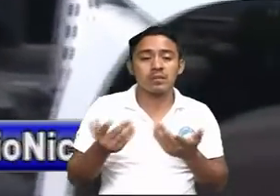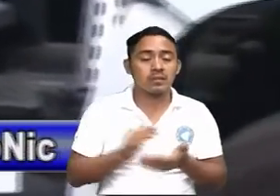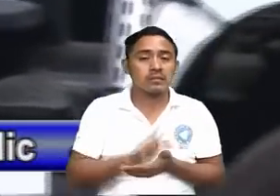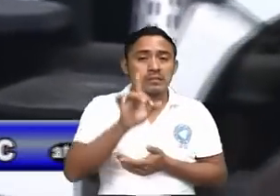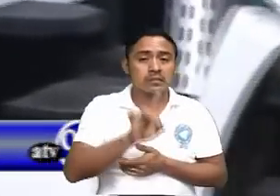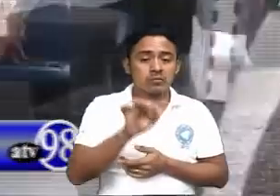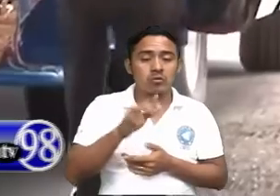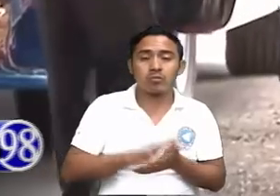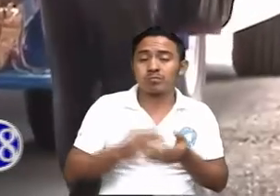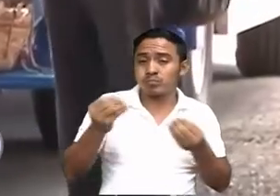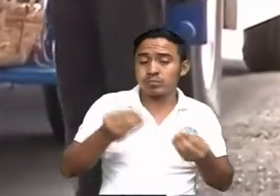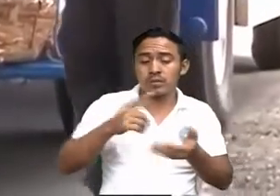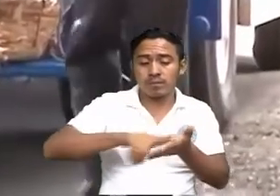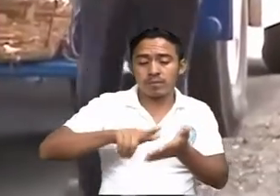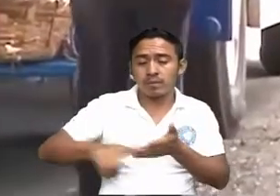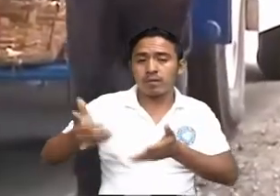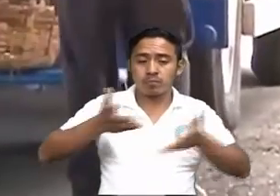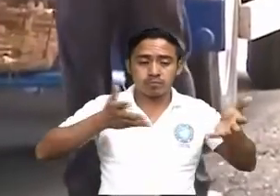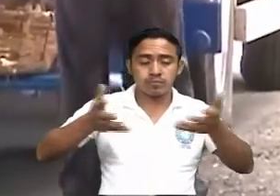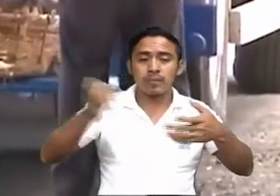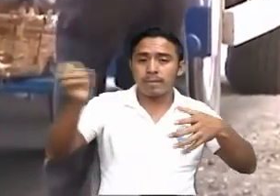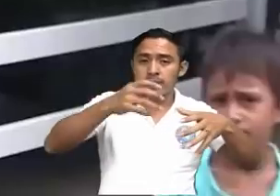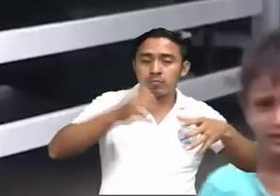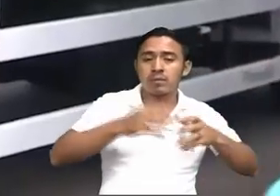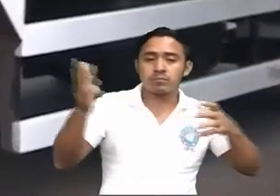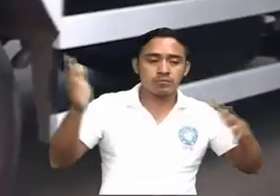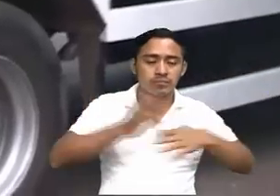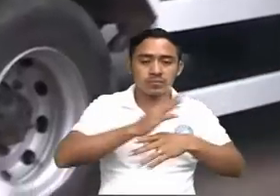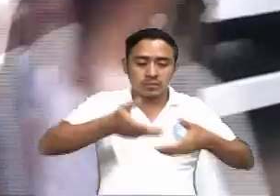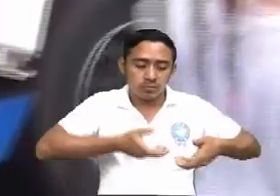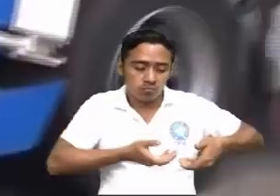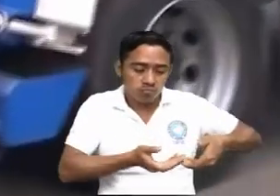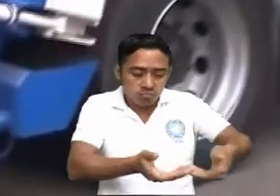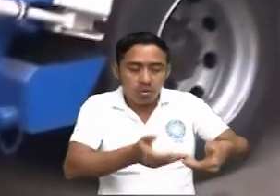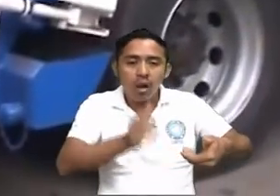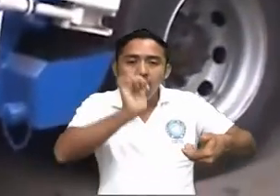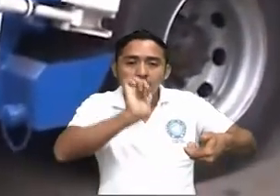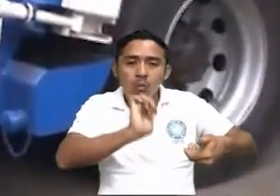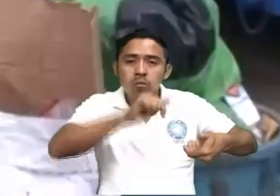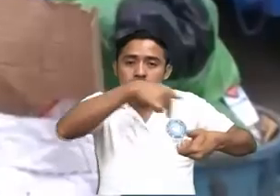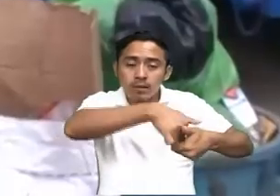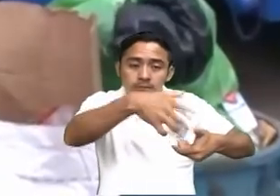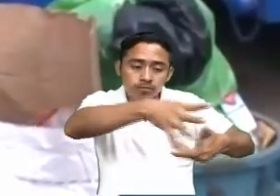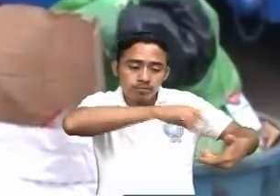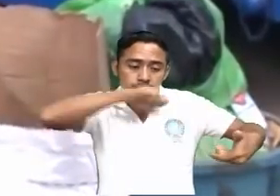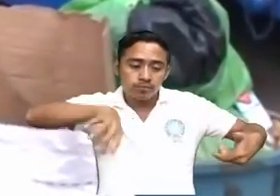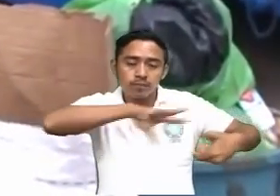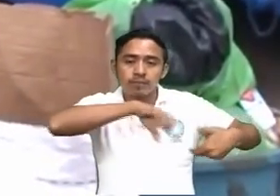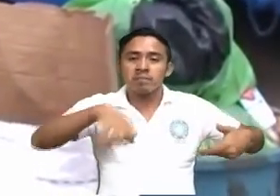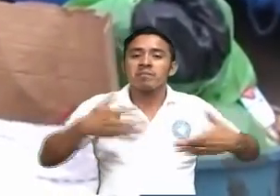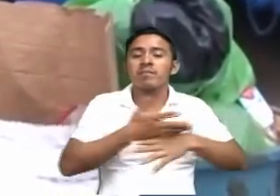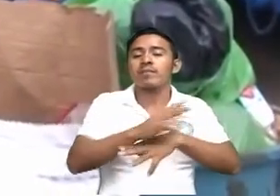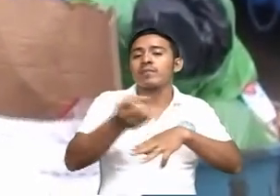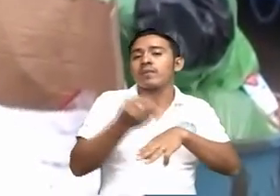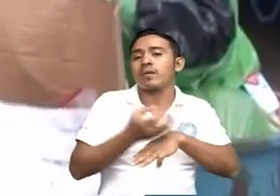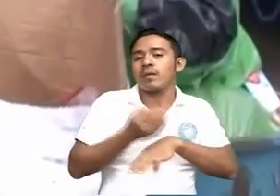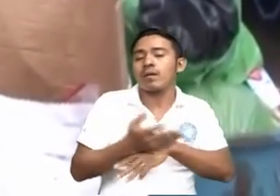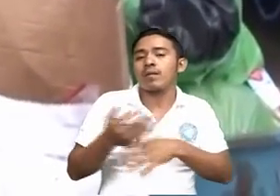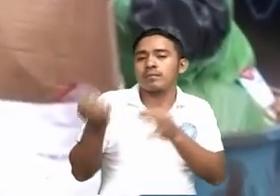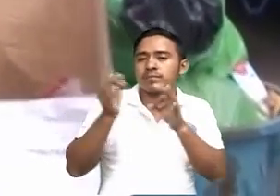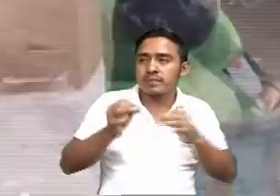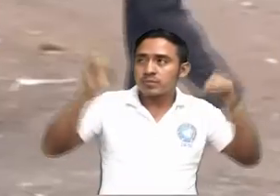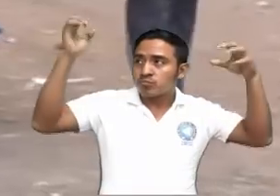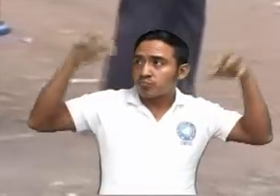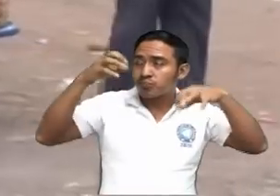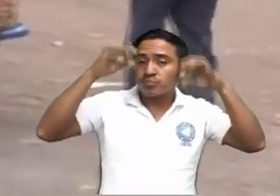3.000 jornadas de limpieza fueron recogidas de cauces y canaletas por los gobiernos locales para garantizar un invierno